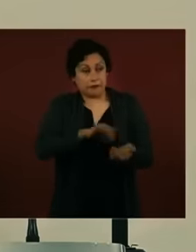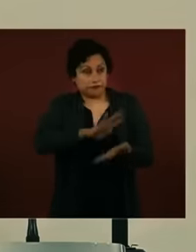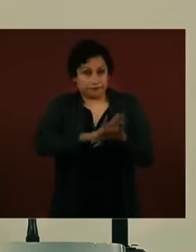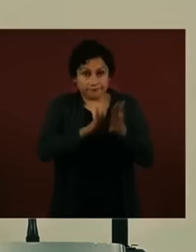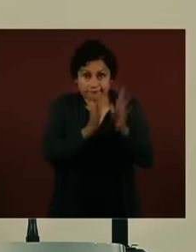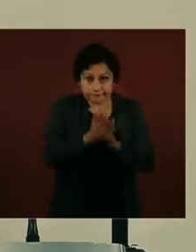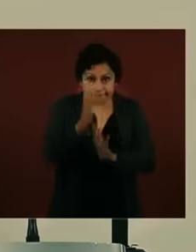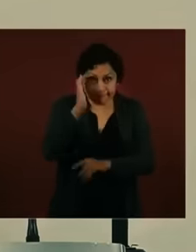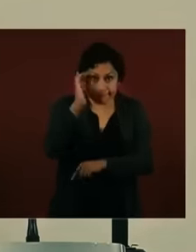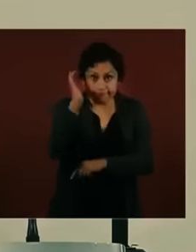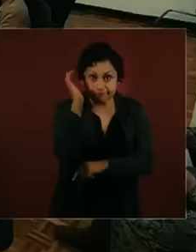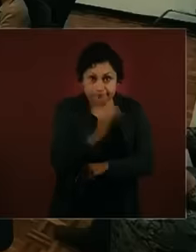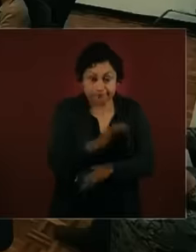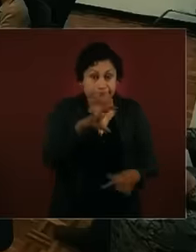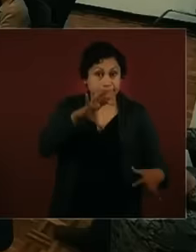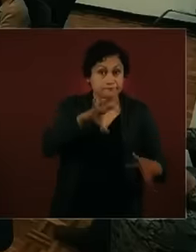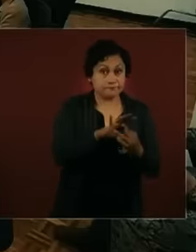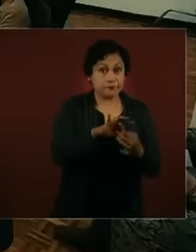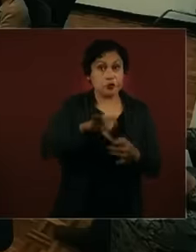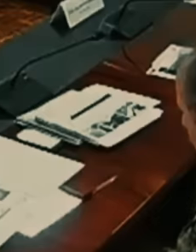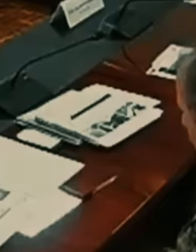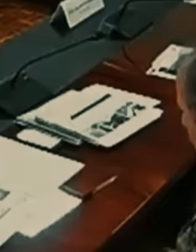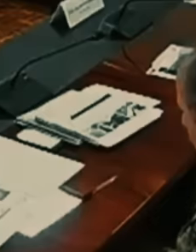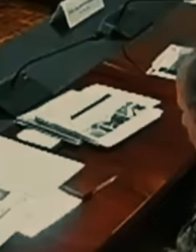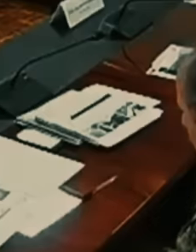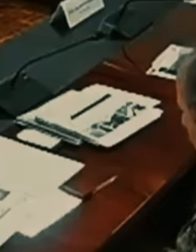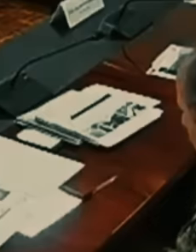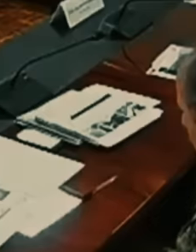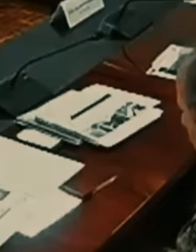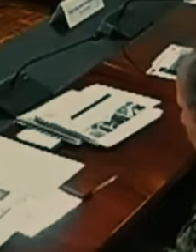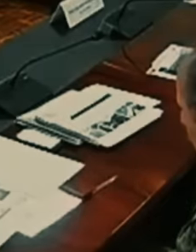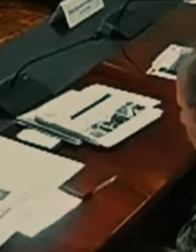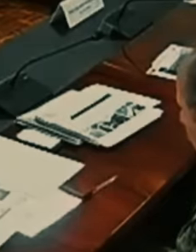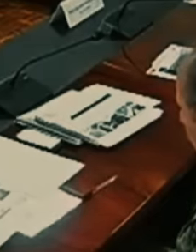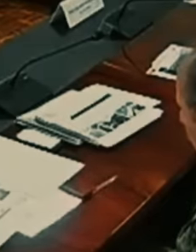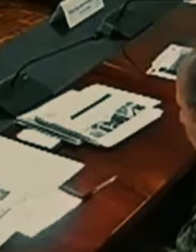con autoridades, qué autoridades,